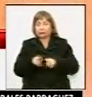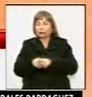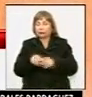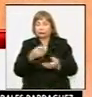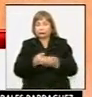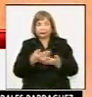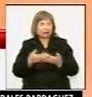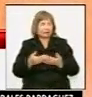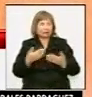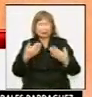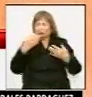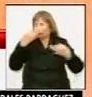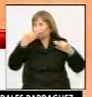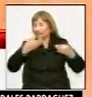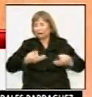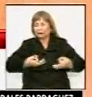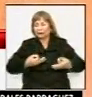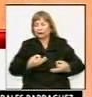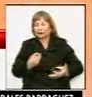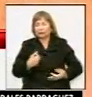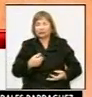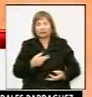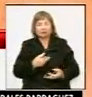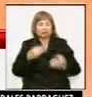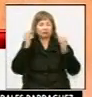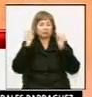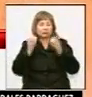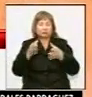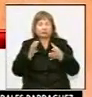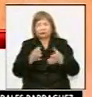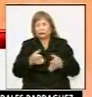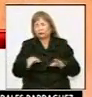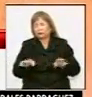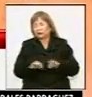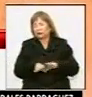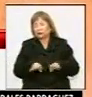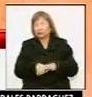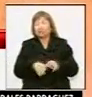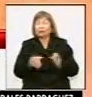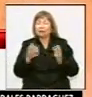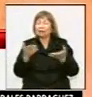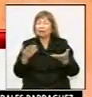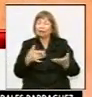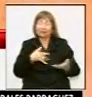cosas, francamente, presidente, sí nos tira pues al suelo. ¿Sí?